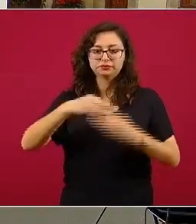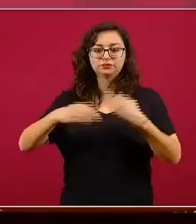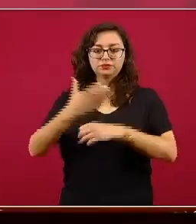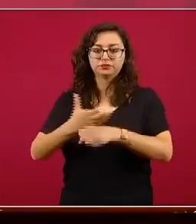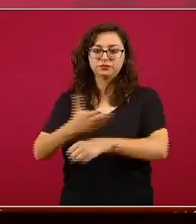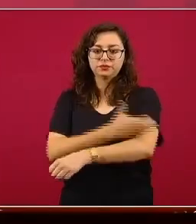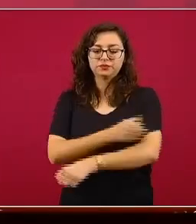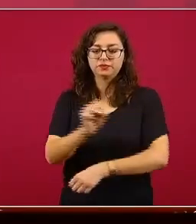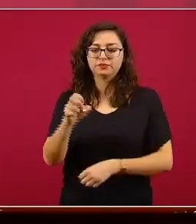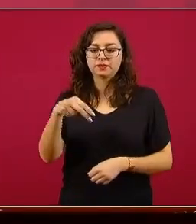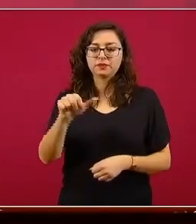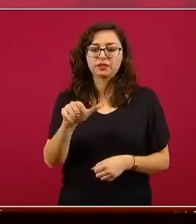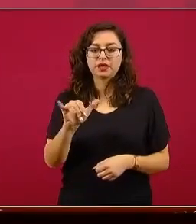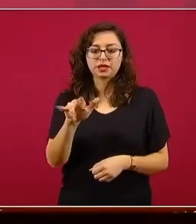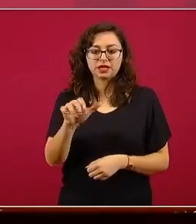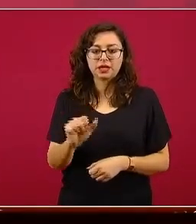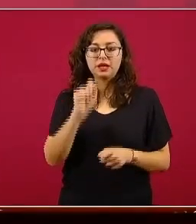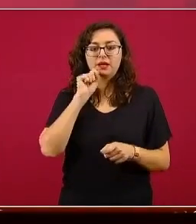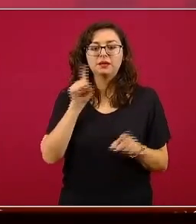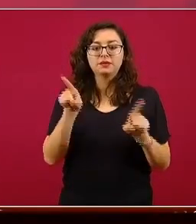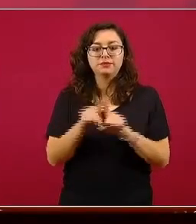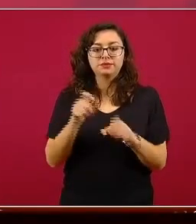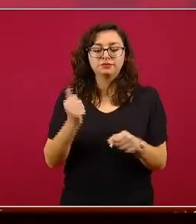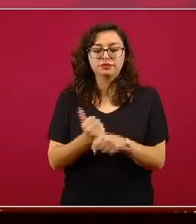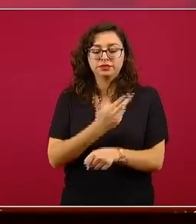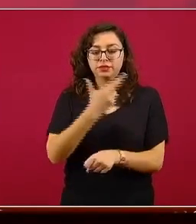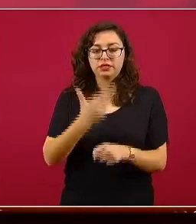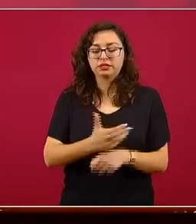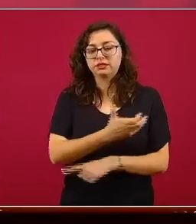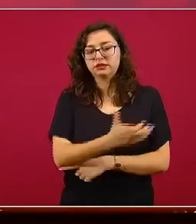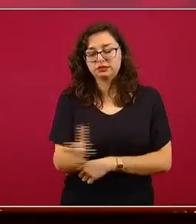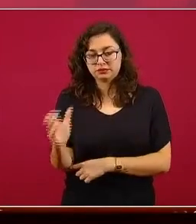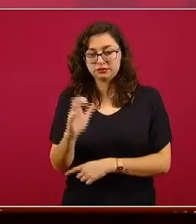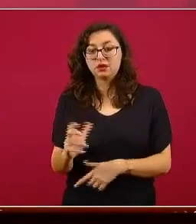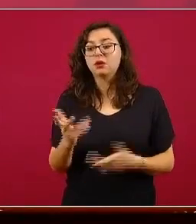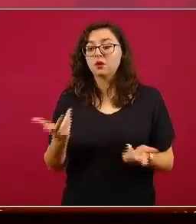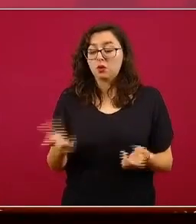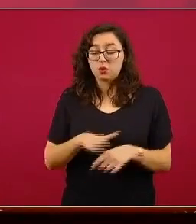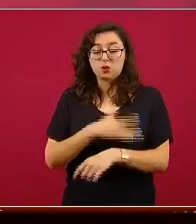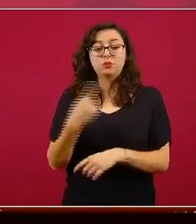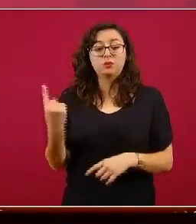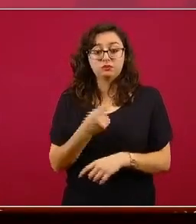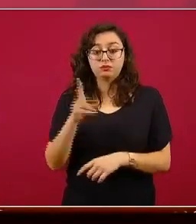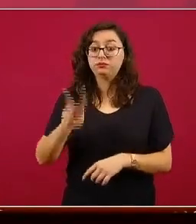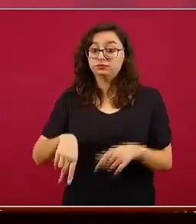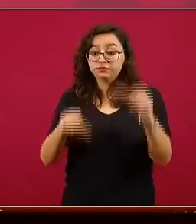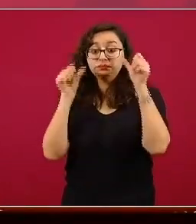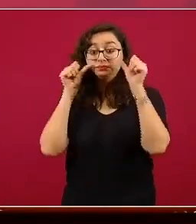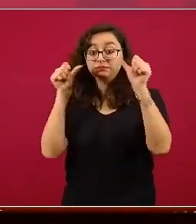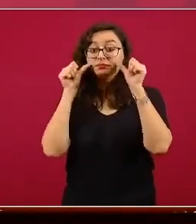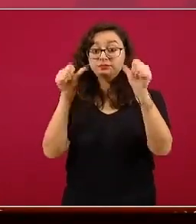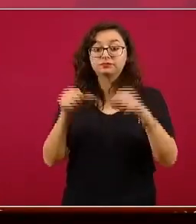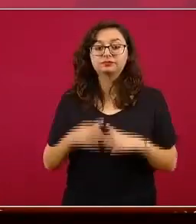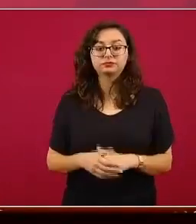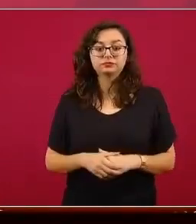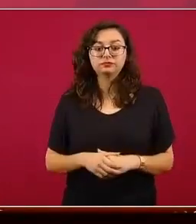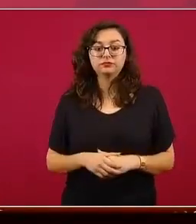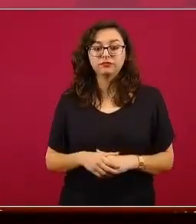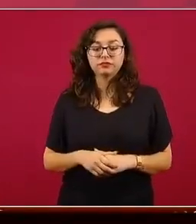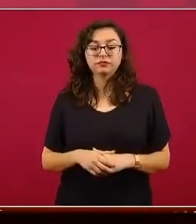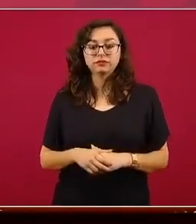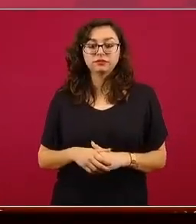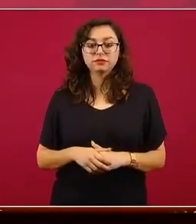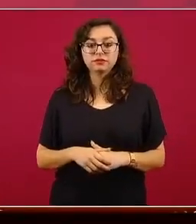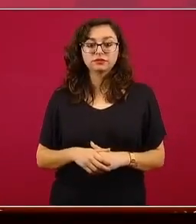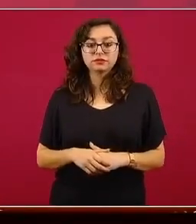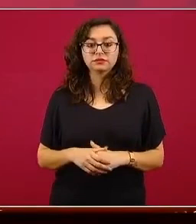compañeros de Senacica y al secretario de Agricultura y Desarrollo Rural, porque han estado muy al pendiente de esto. Lo importante,